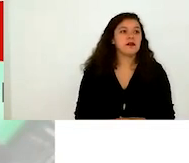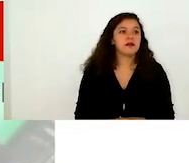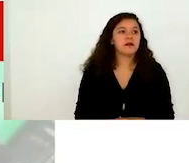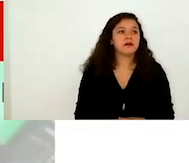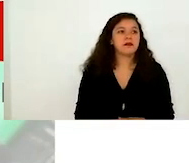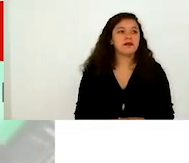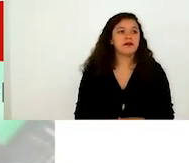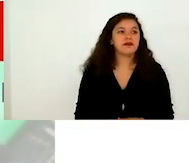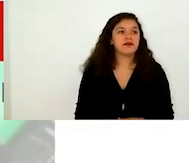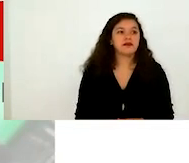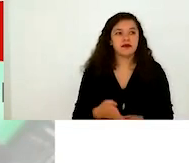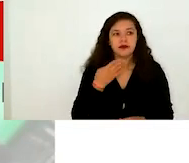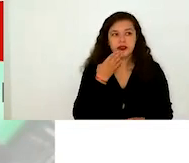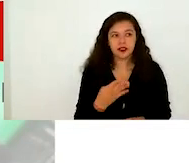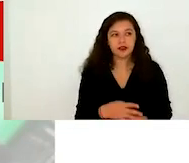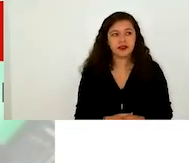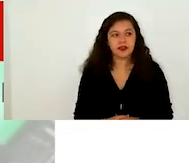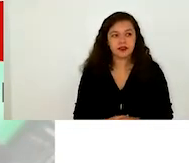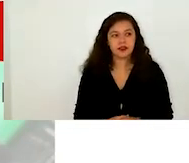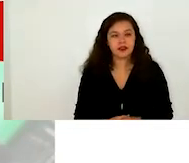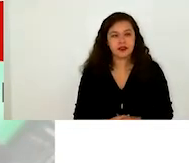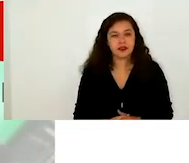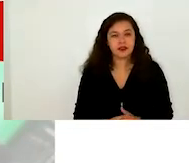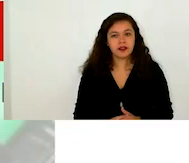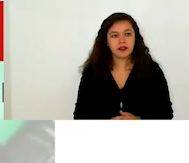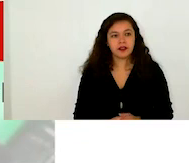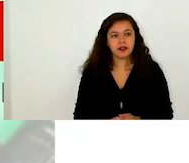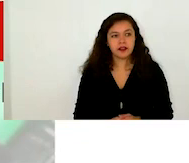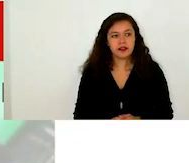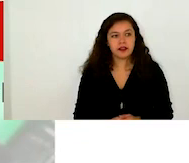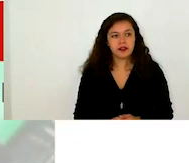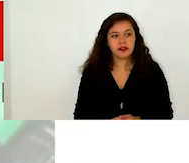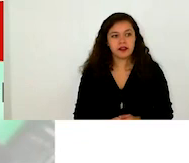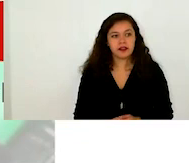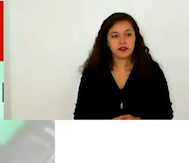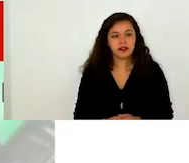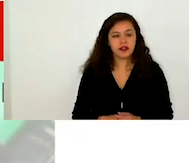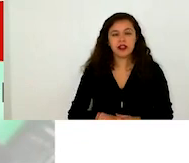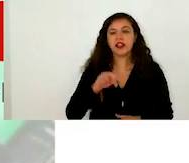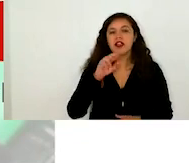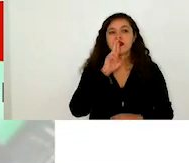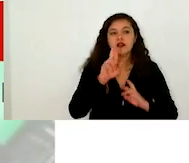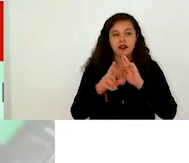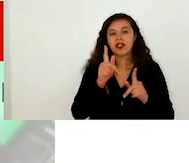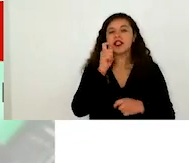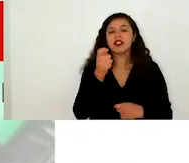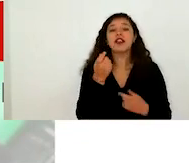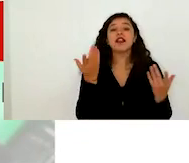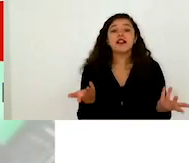muy bien el retroalimentar básicamente es